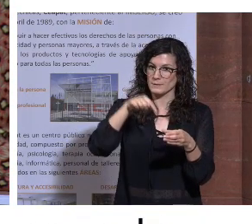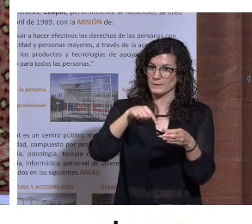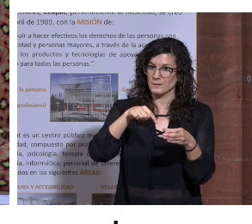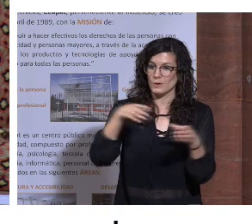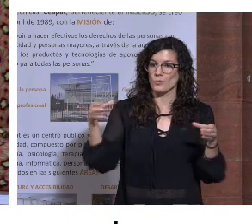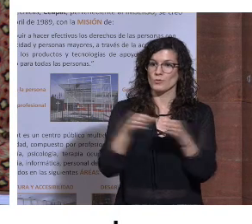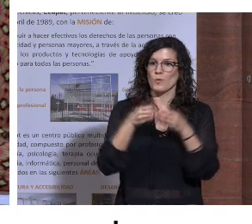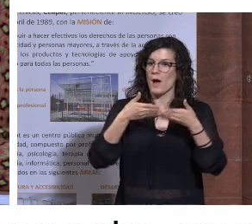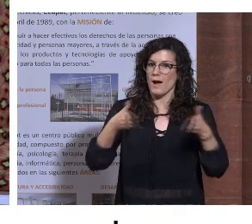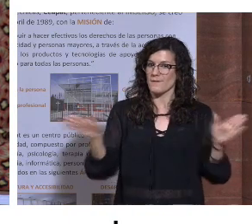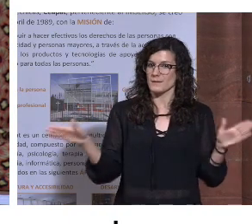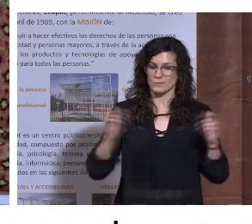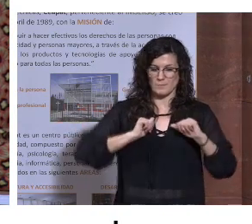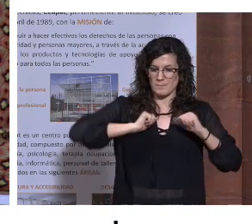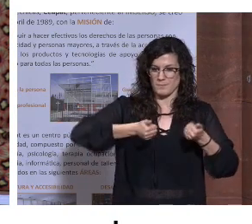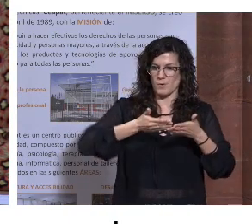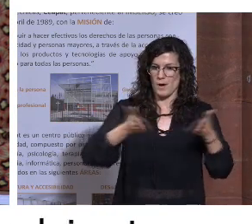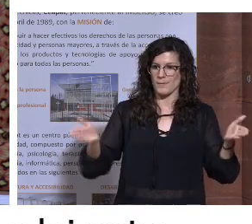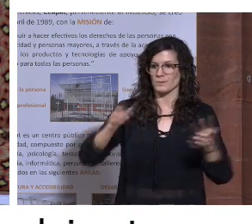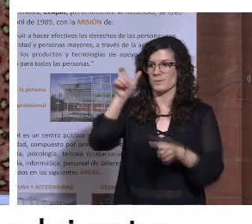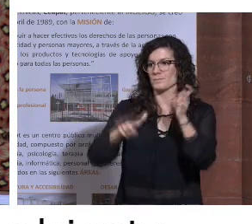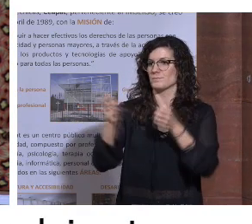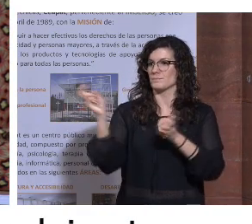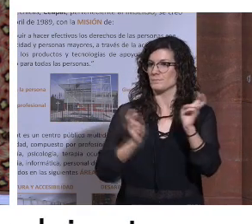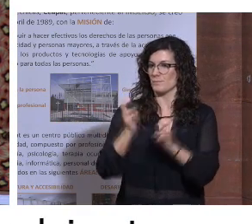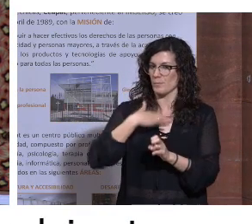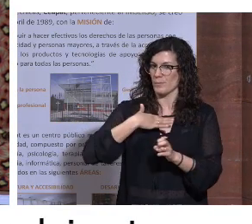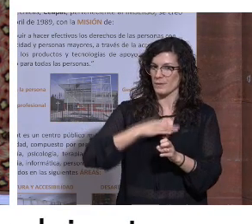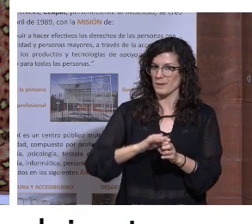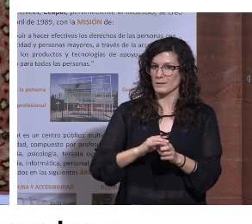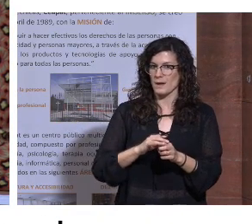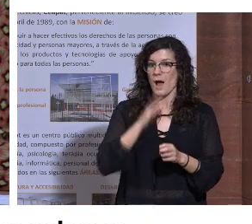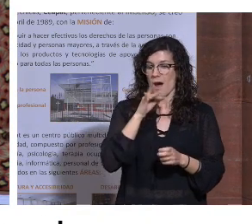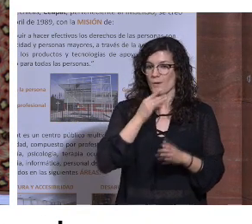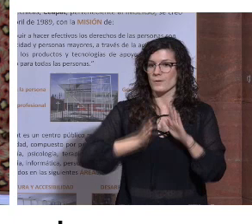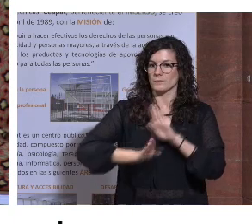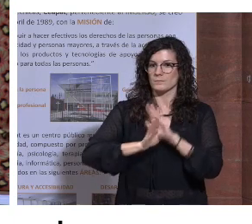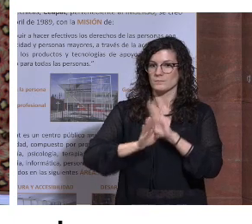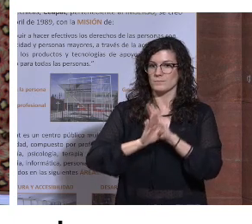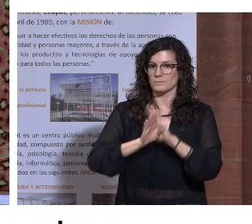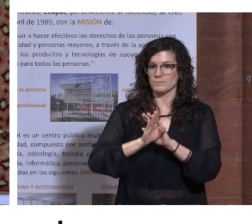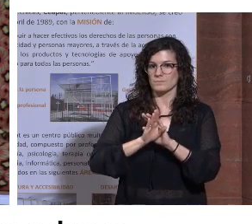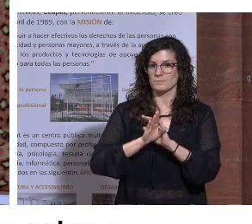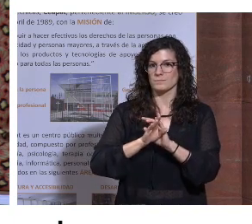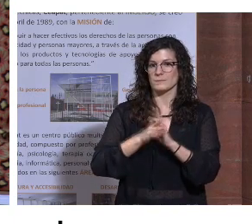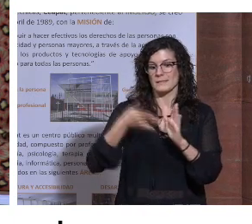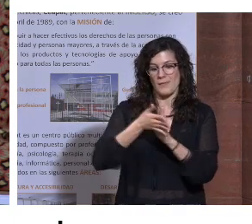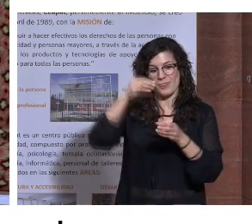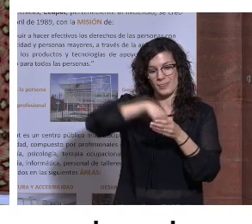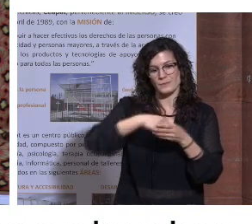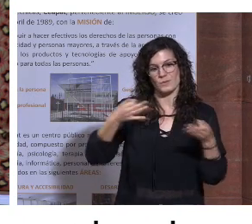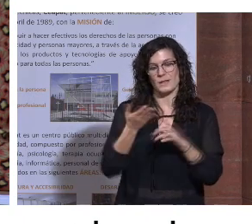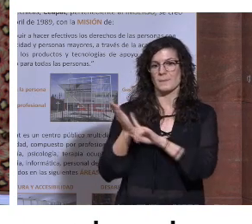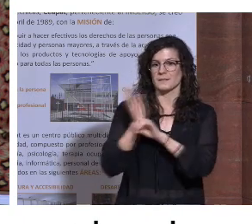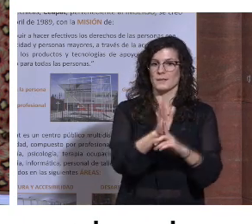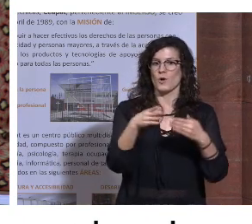Fue un grupo abierto desde el principio a todos los agentes implicados, en el que estamos, pues están representantes de los usuarios, de personas